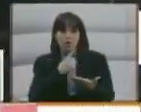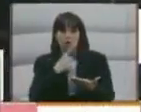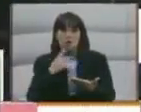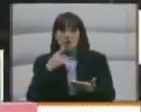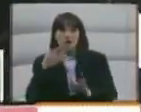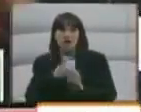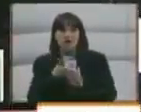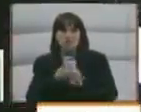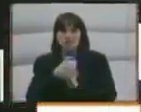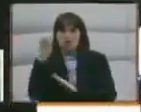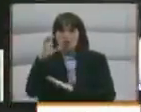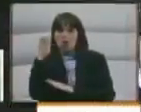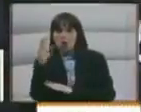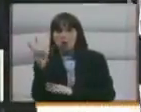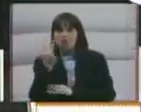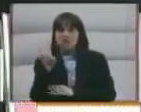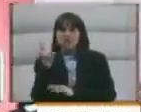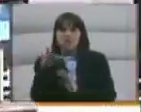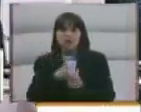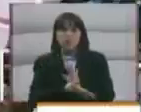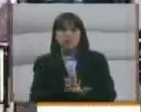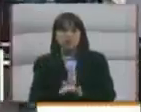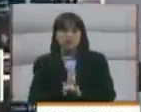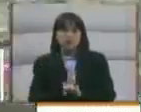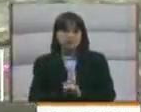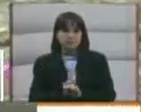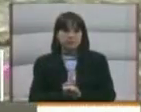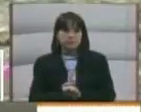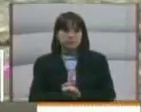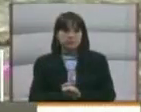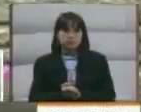Un detallito de lo que vivimos ahí.